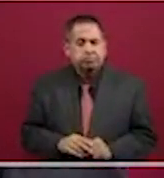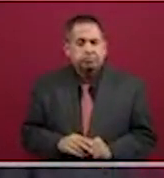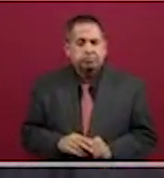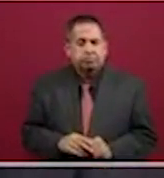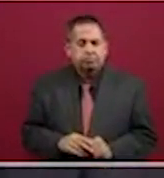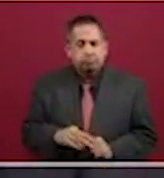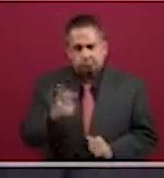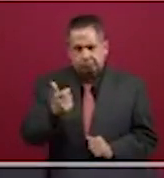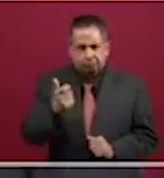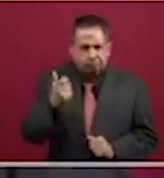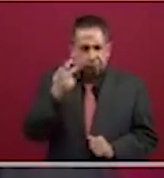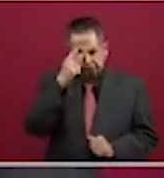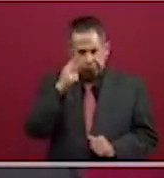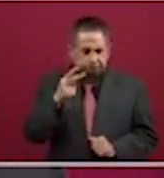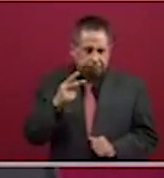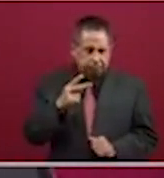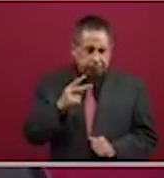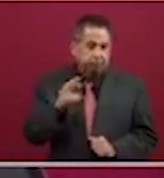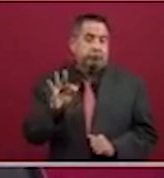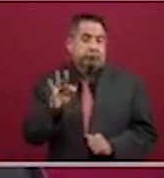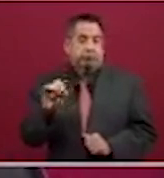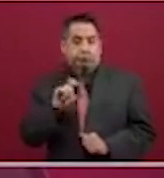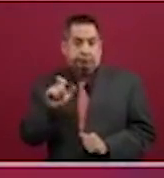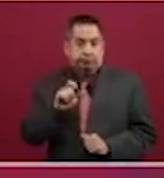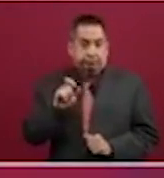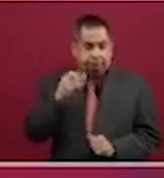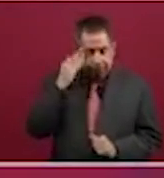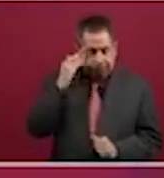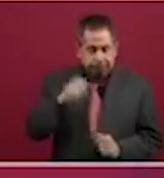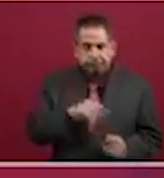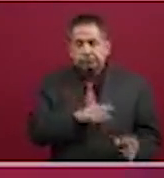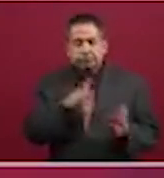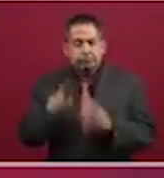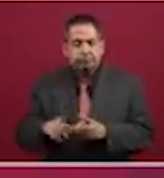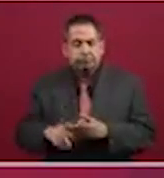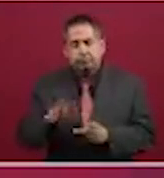de pesos calderón